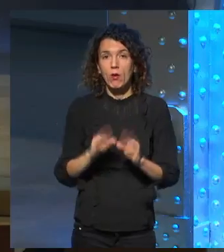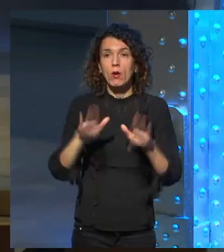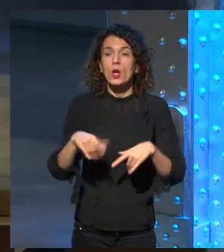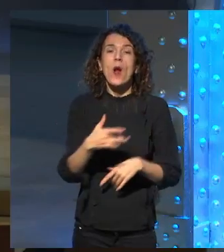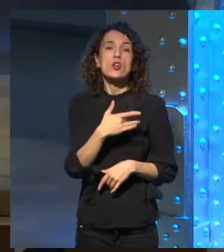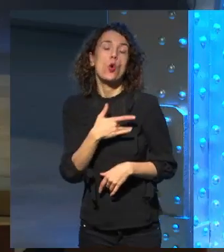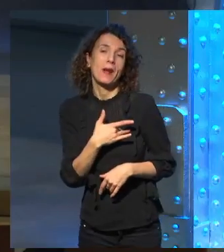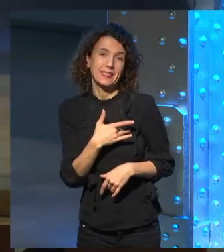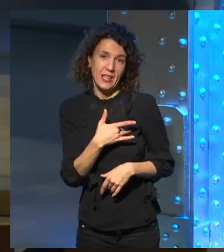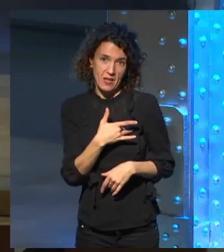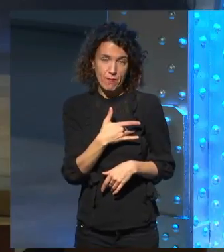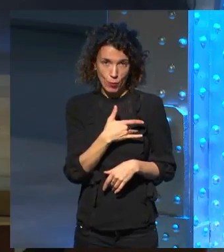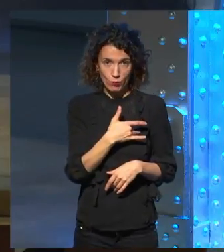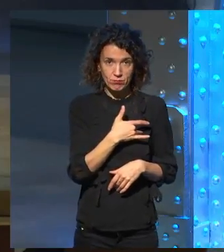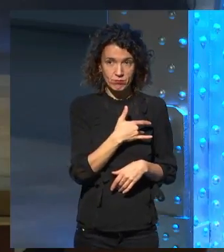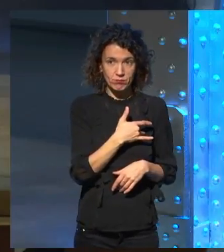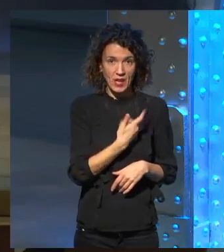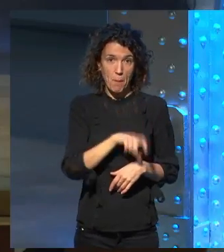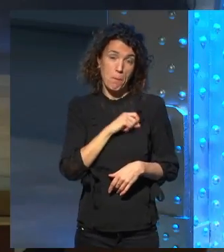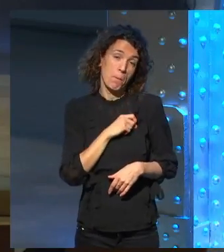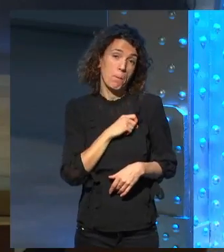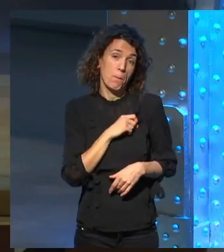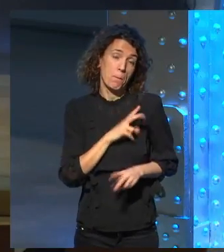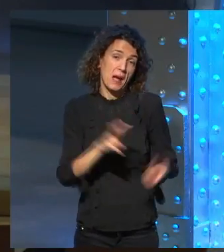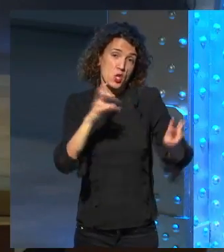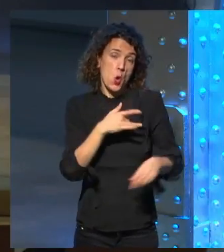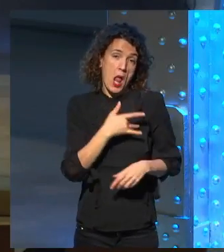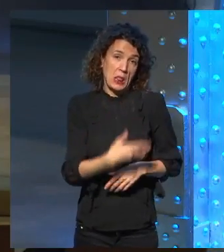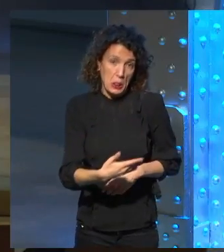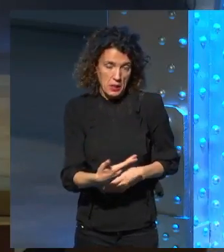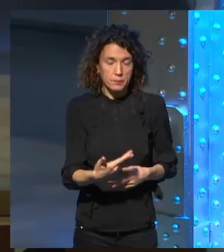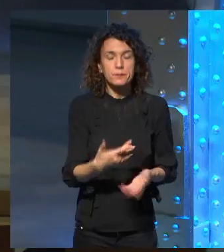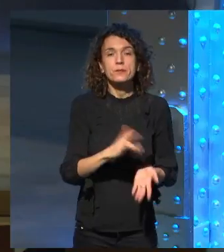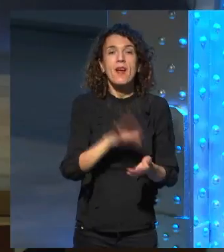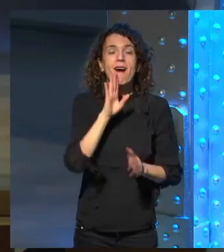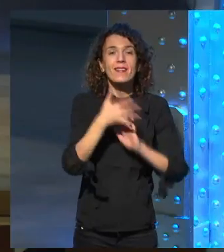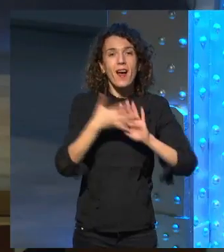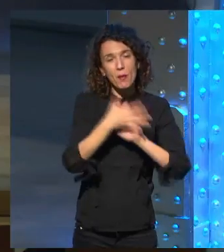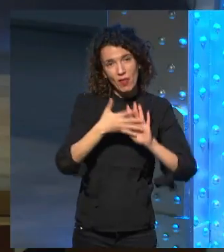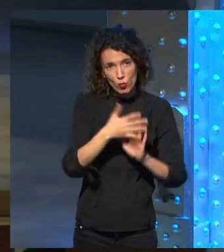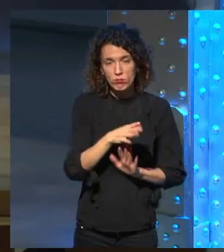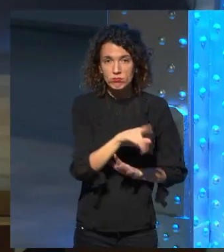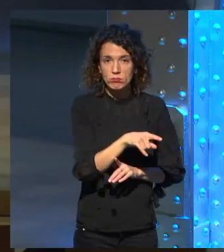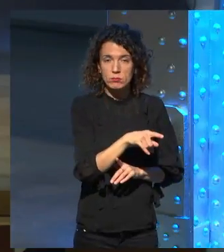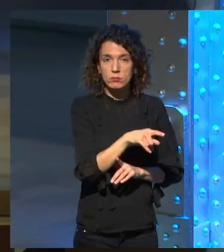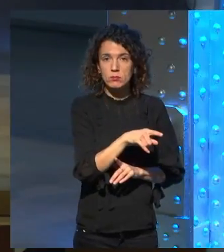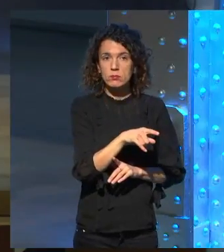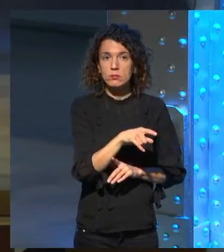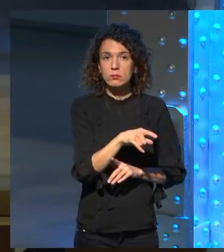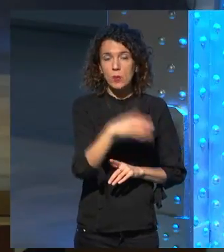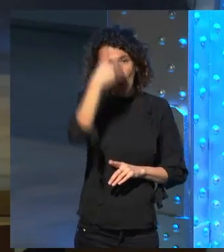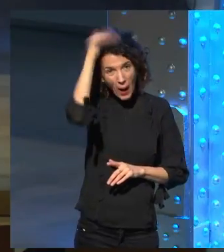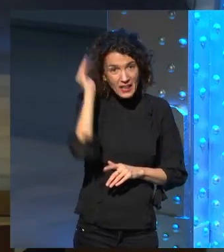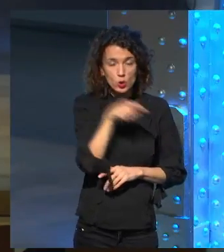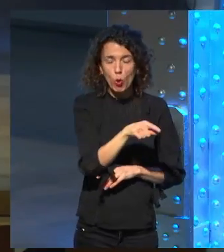del romanticismo de la españolada, ¿no? Pero hay una cosa con lo que tú dices, es decir, el propio